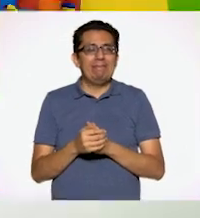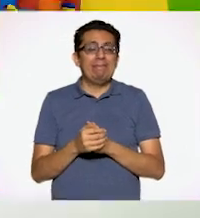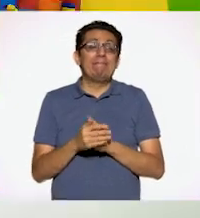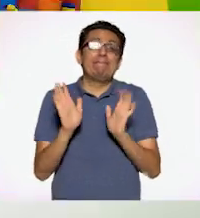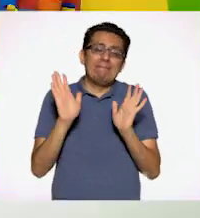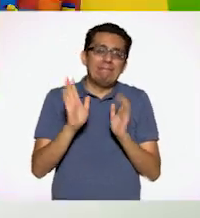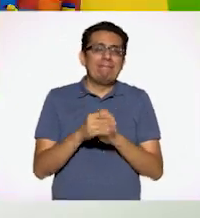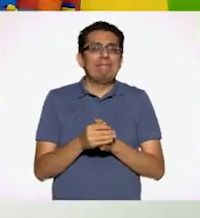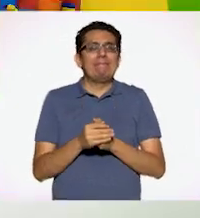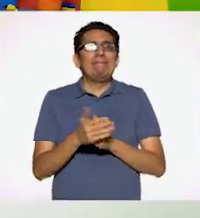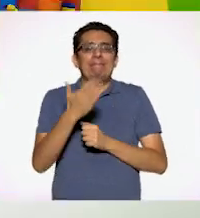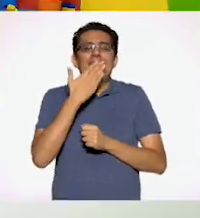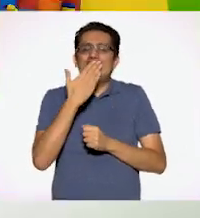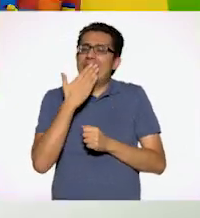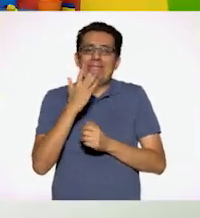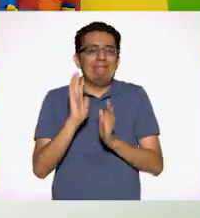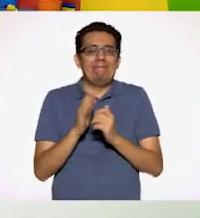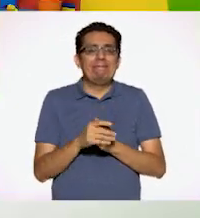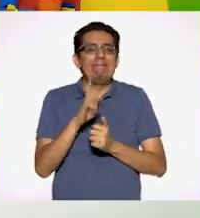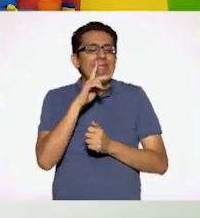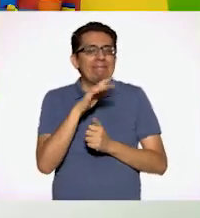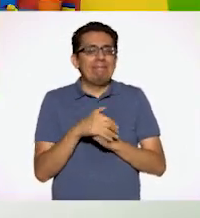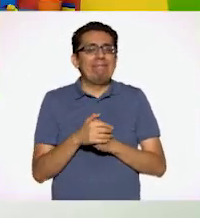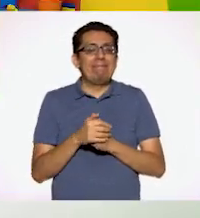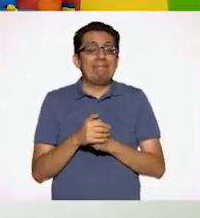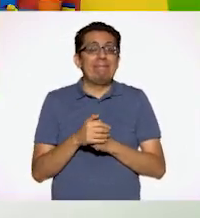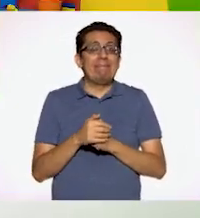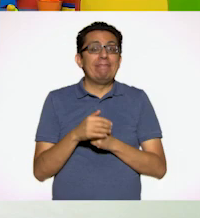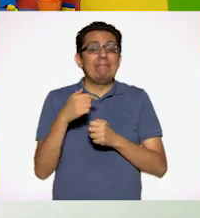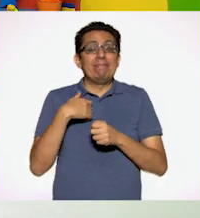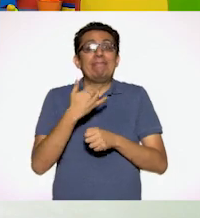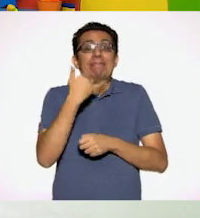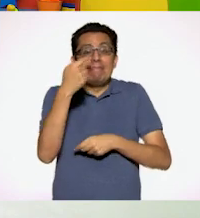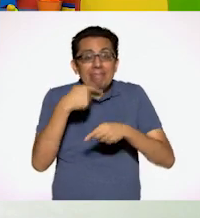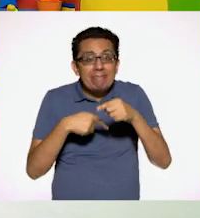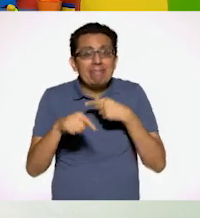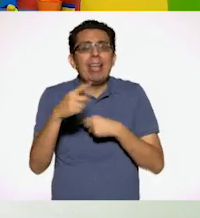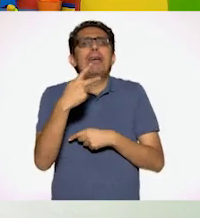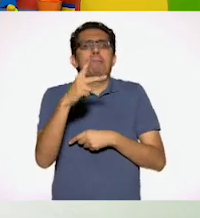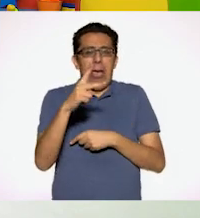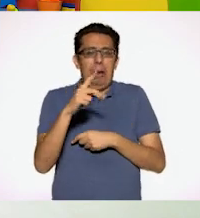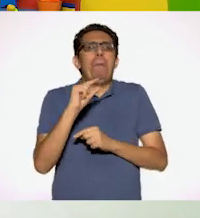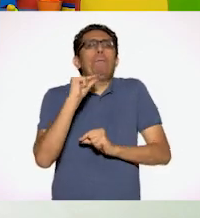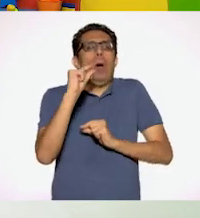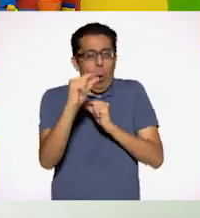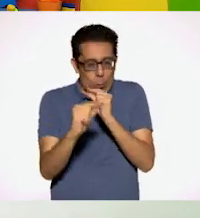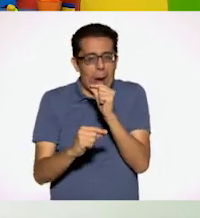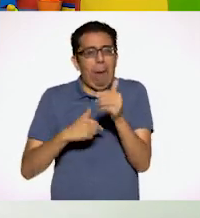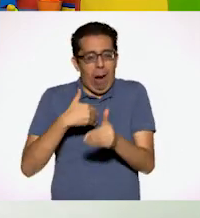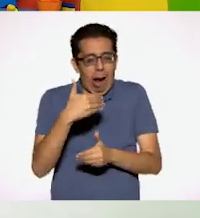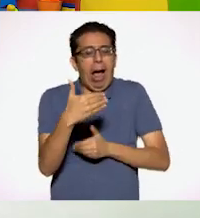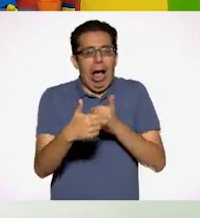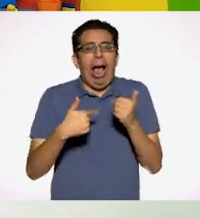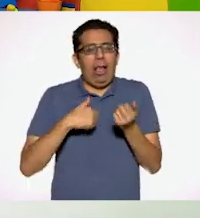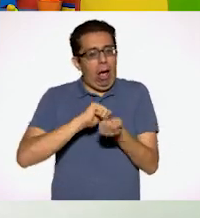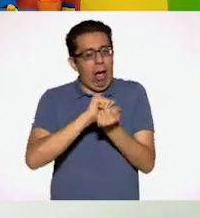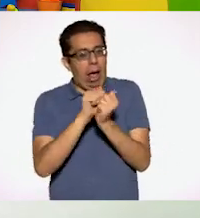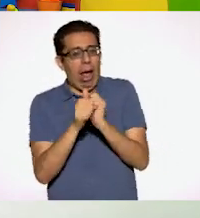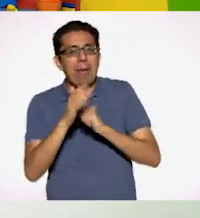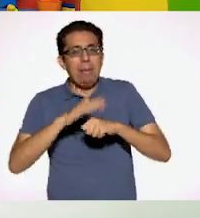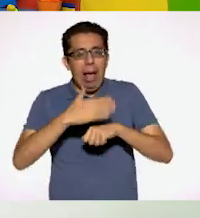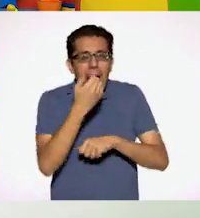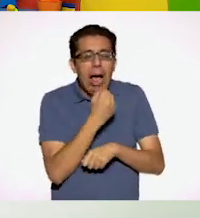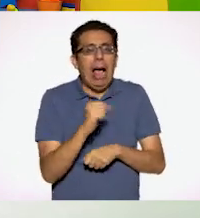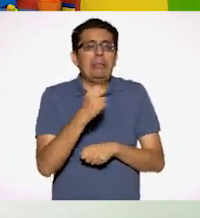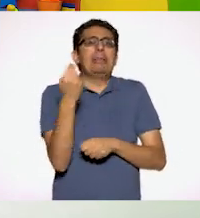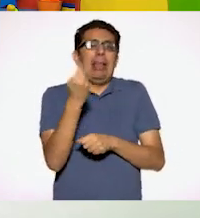Bueno, muy bien, muy bien. Muy todavía bien. No le atino, pero quizás conforme avancen las sesiones, tenga más habilidad. Así es, esto es cuestión